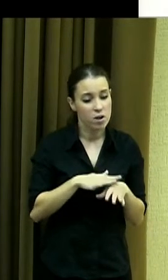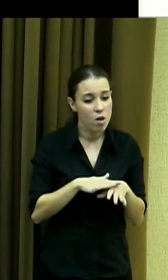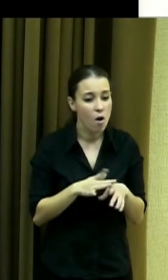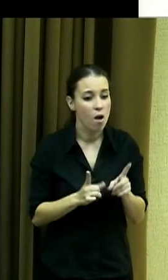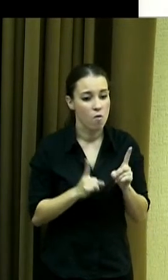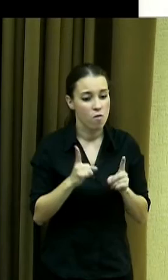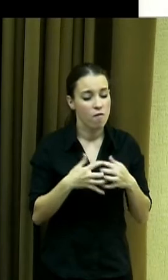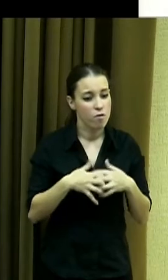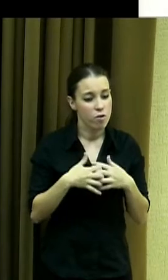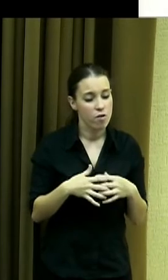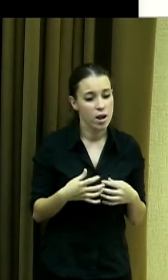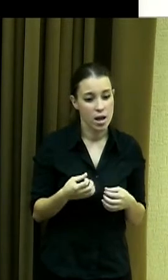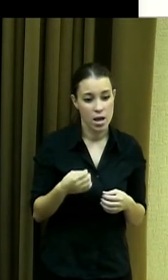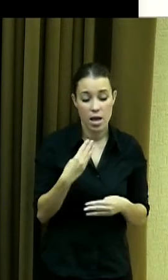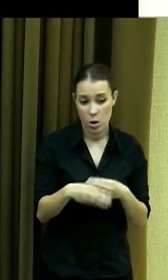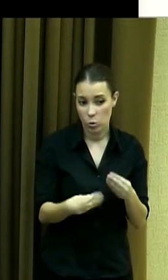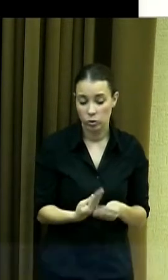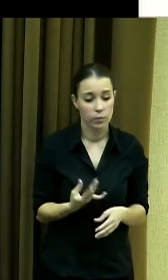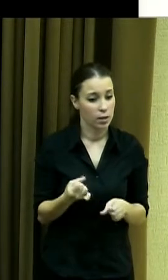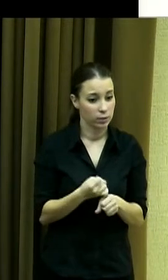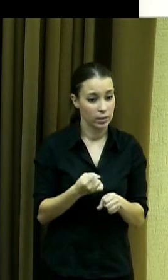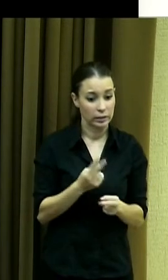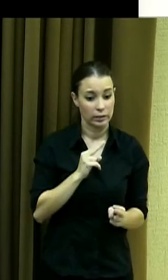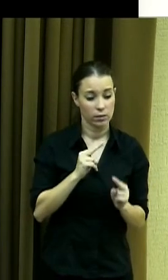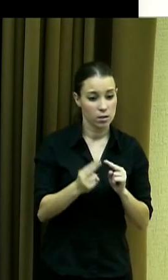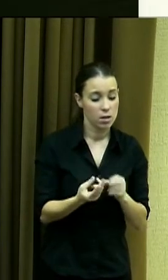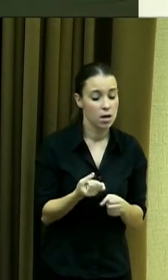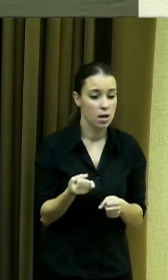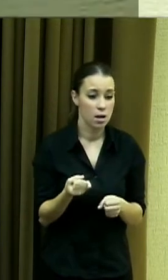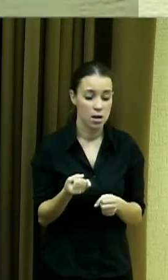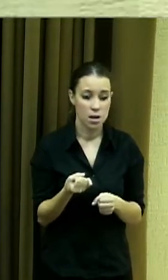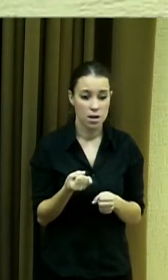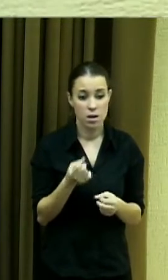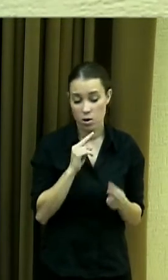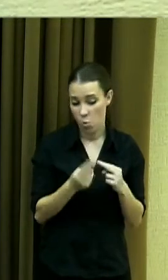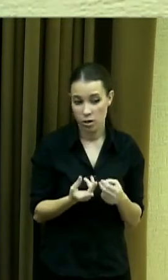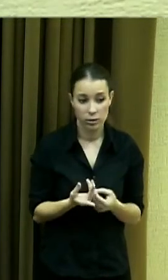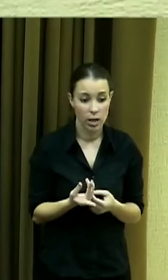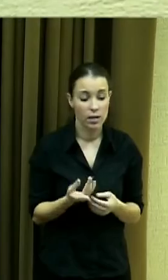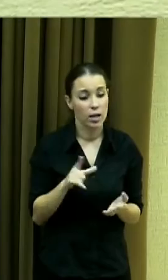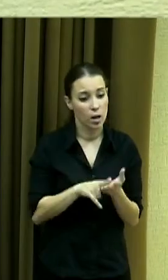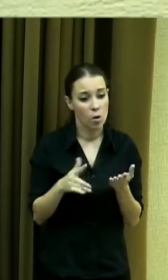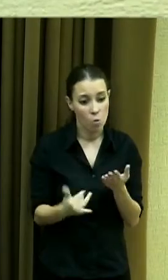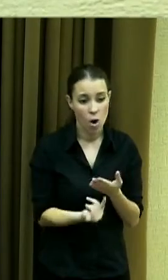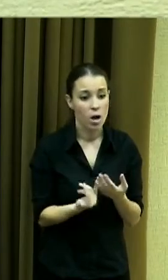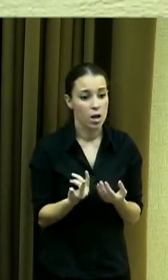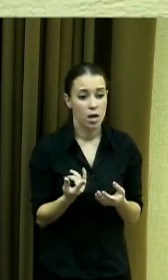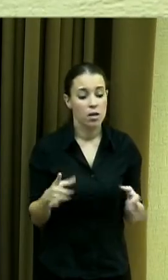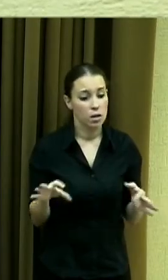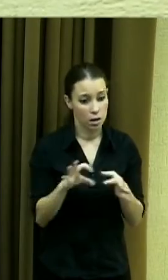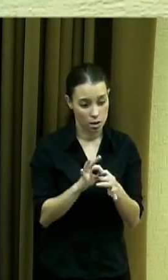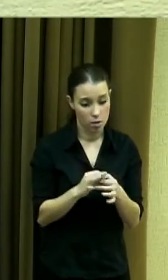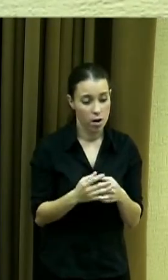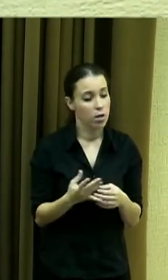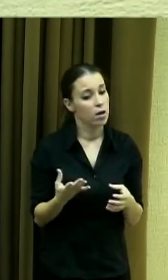de trabajo, la capacidad de inhibición de respuesta y el lenguaje, que están bastante implicados en el funcionamiento